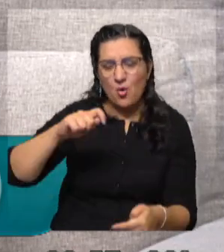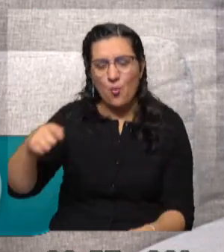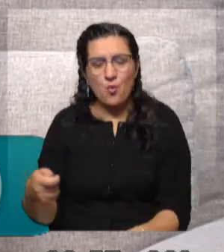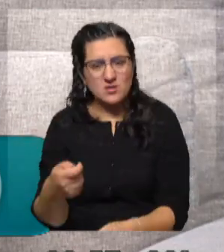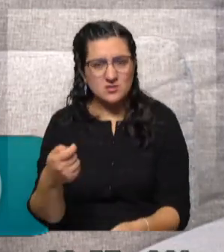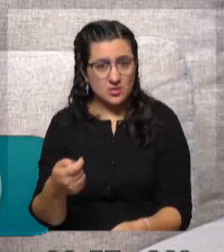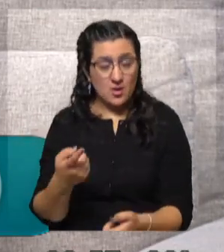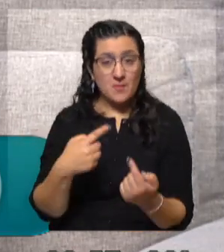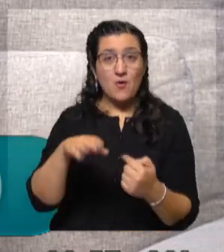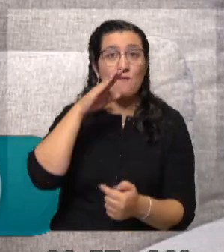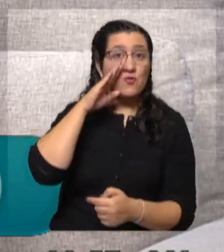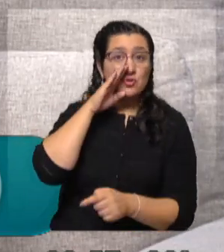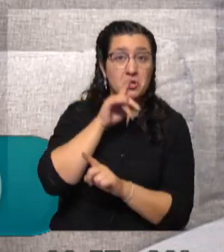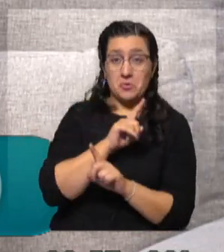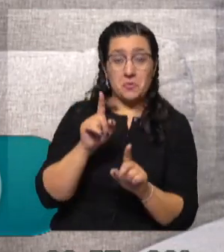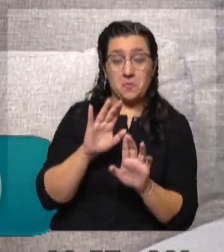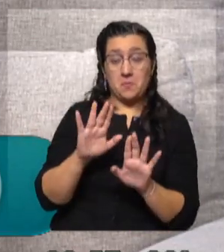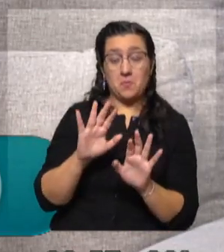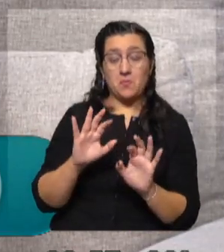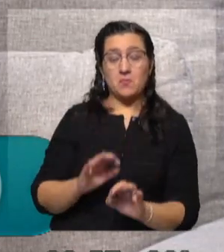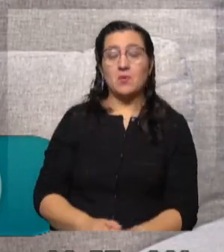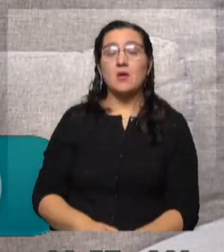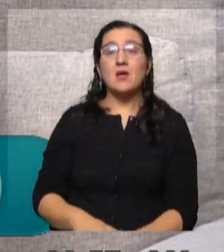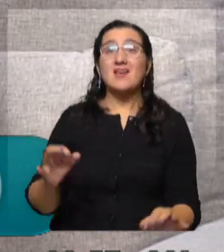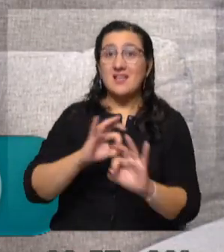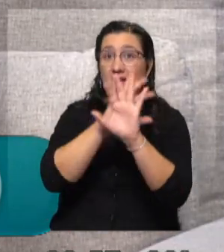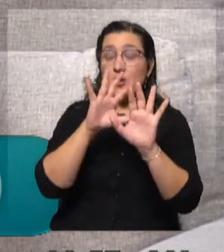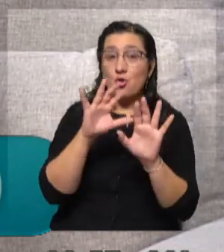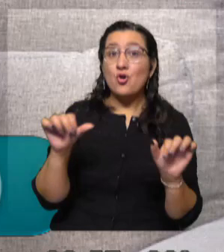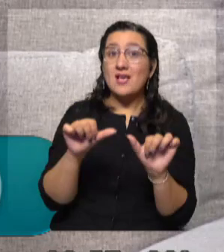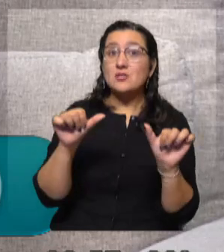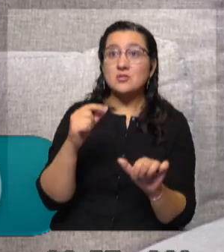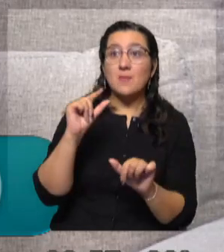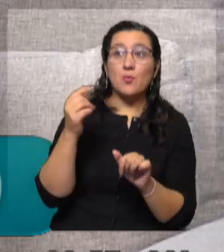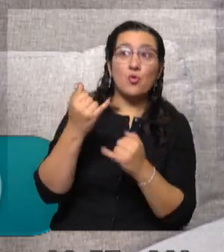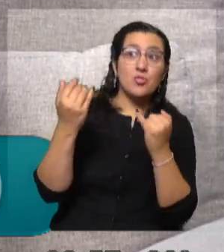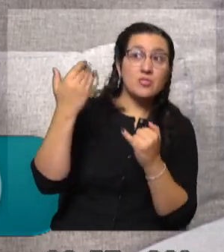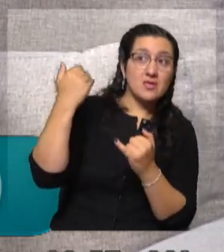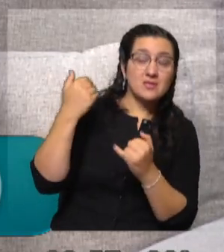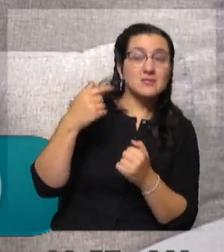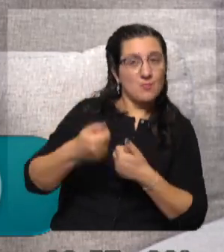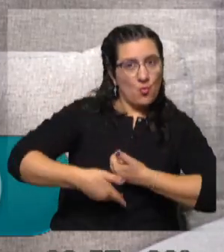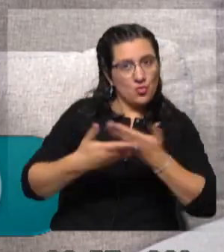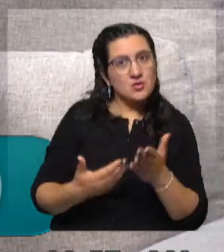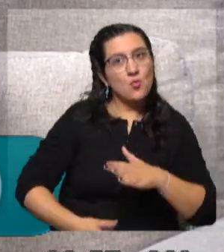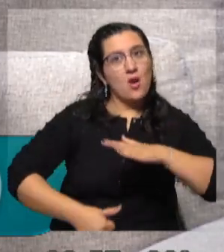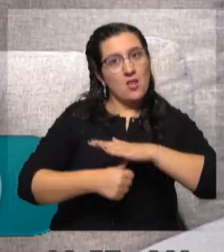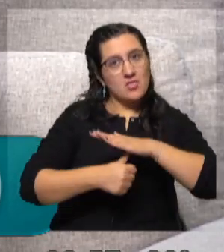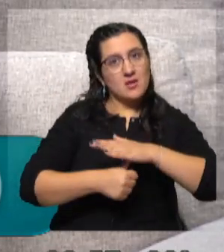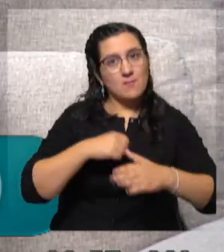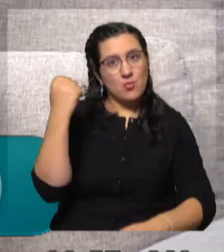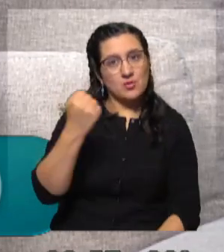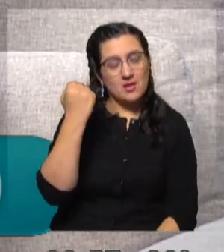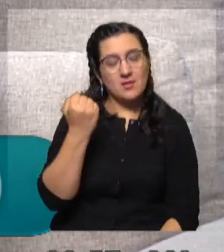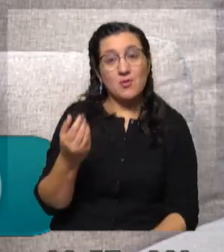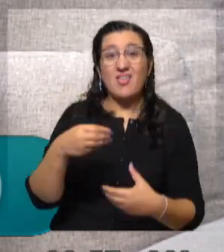demás en el caso bolsonaro no ocurre está claro que lo que hizo los otros días demostró que sigue siendo un líder importante también haí adentro hay